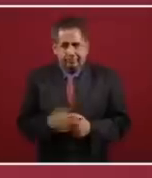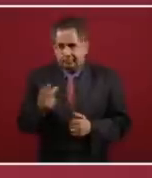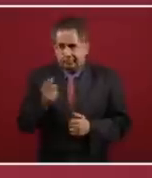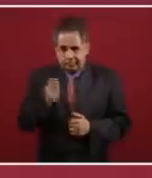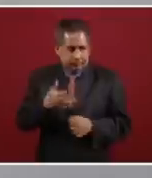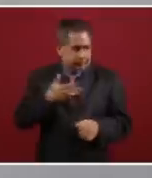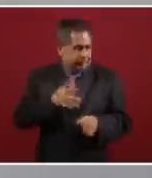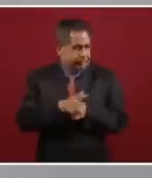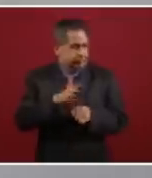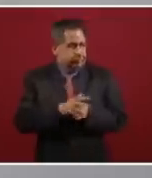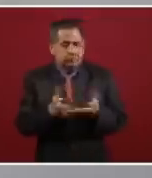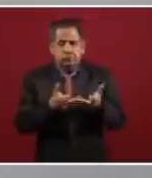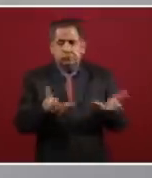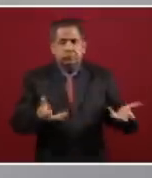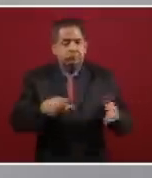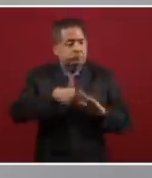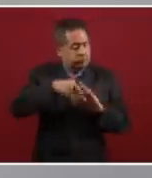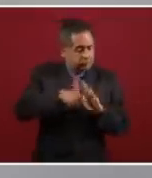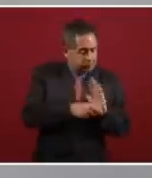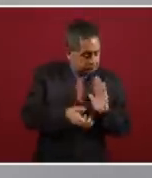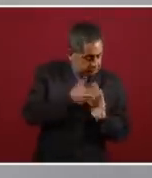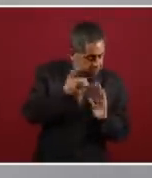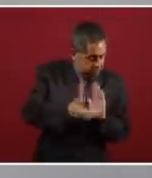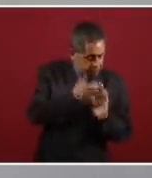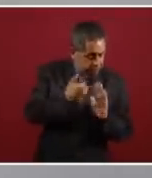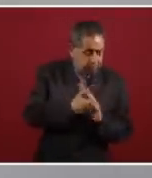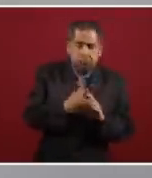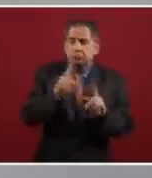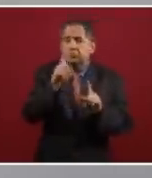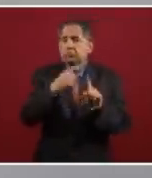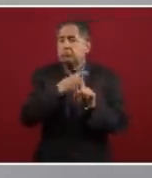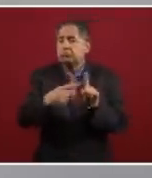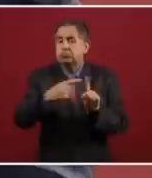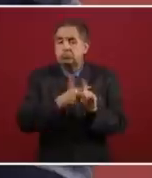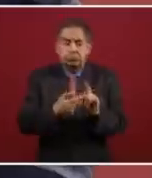teniendo petróleo en tierra y en aguas someras?